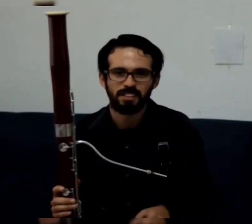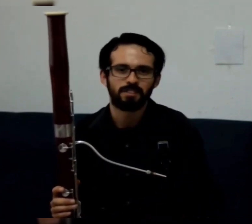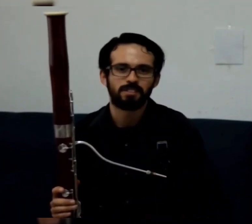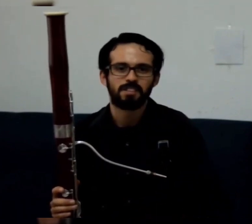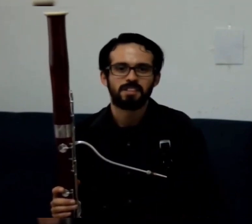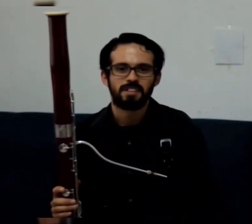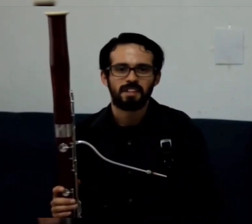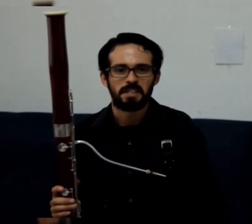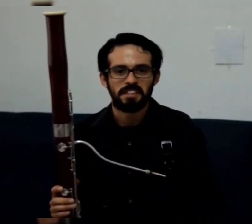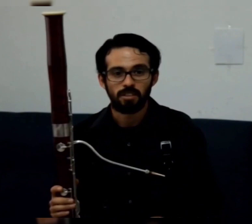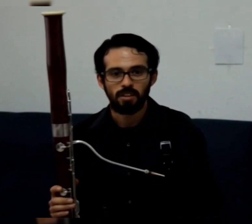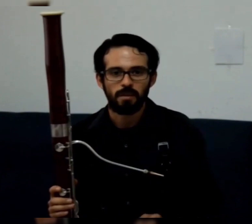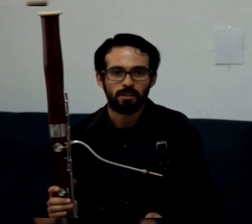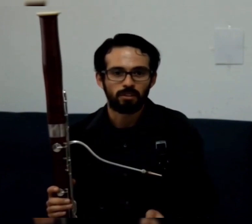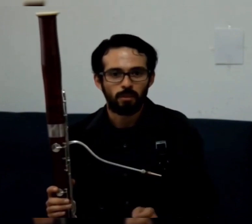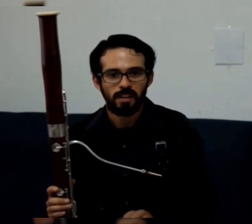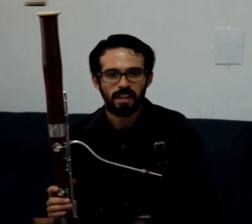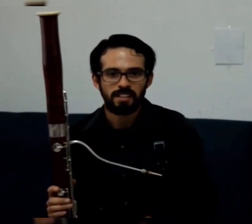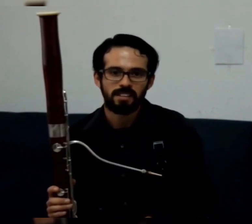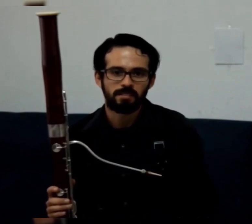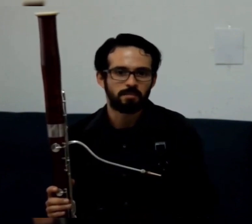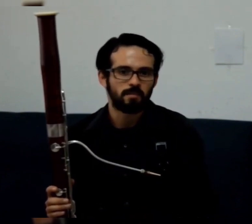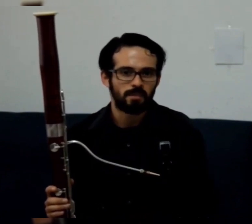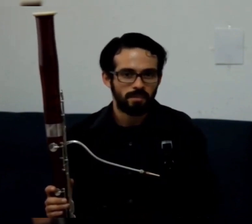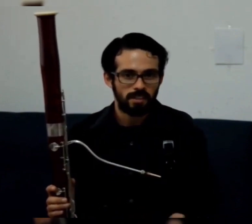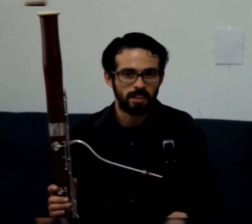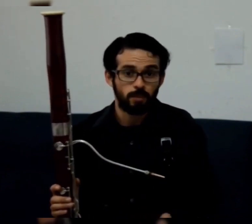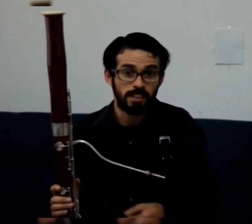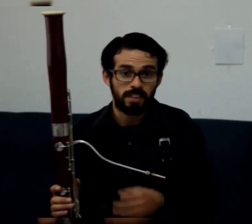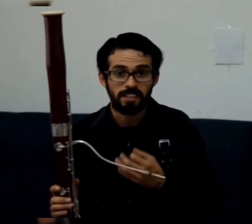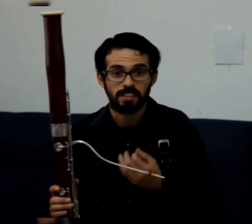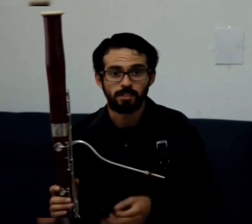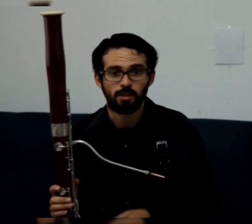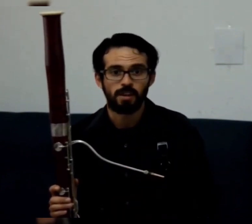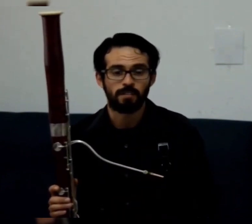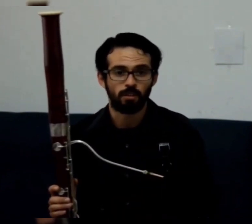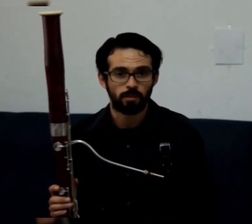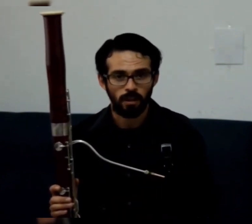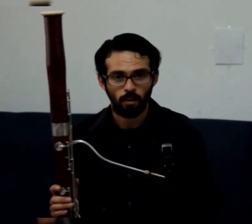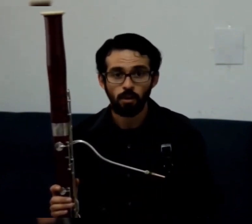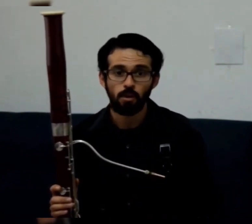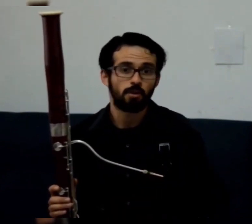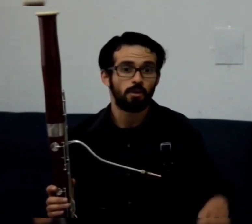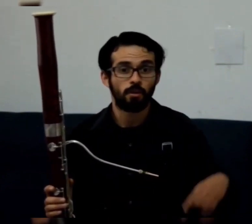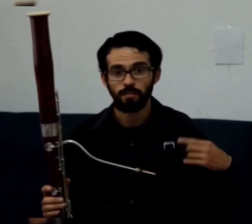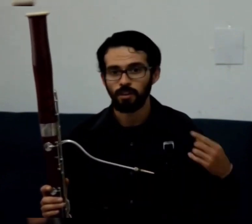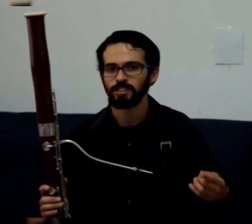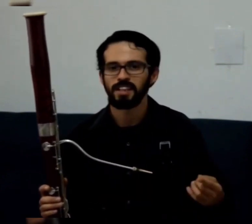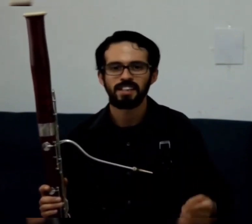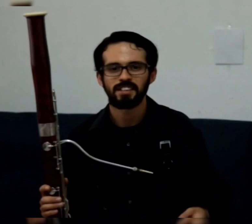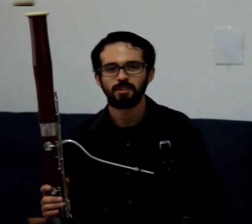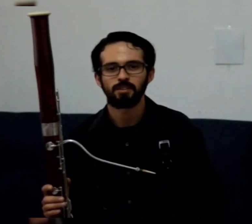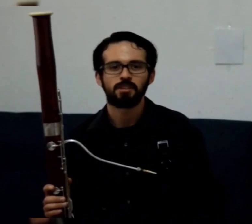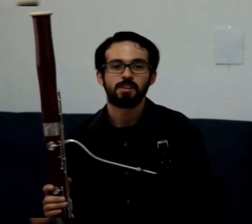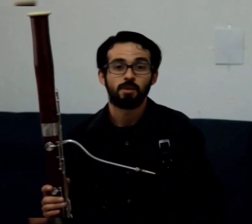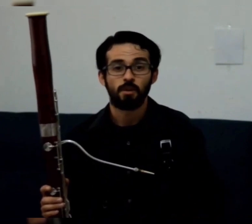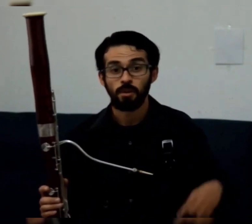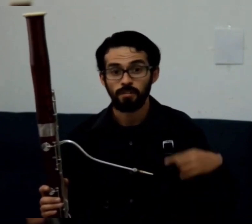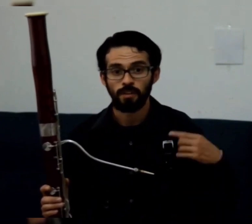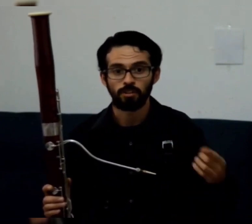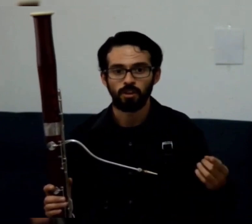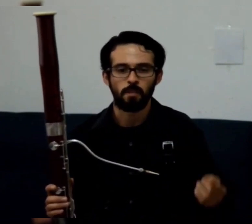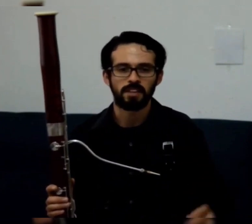mecanismo más sencillo. También se tocaba con doble caña. Después existió el fagot barroco, luego el fagot